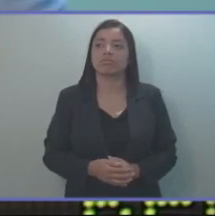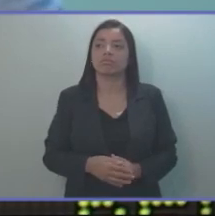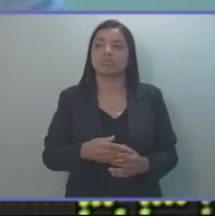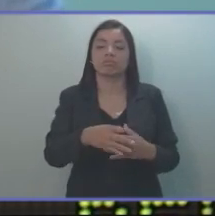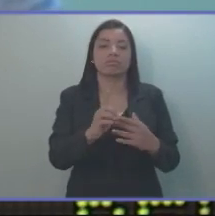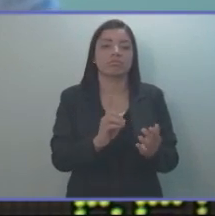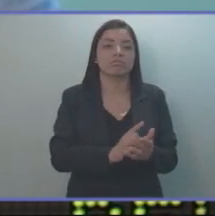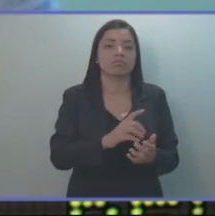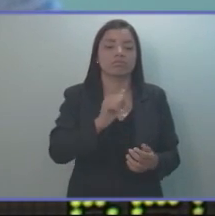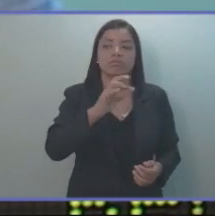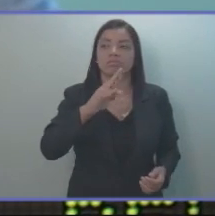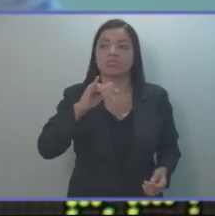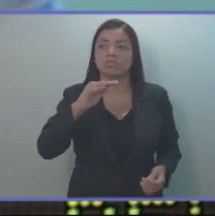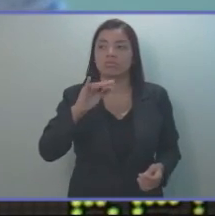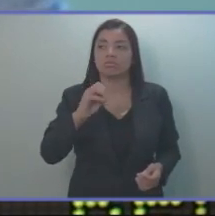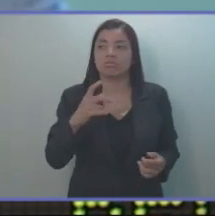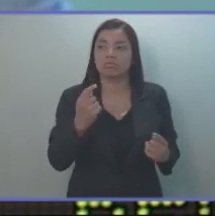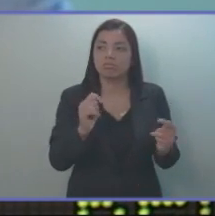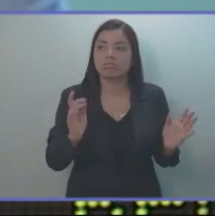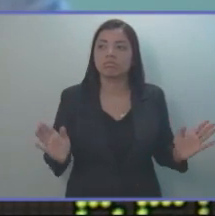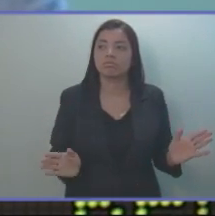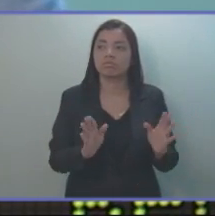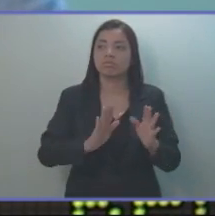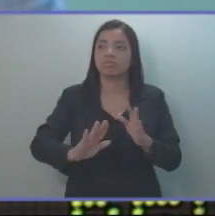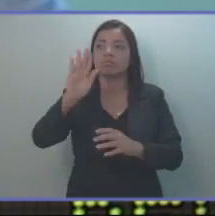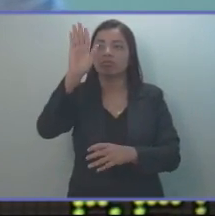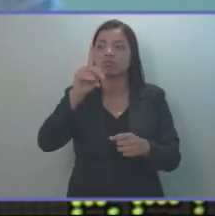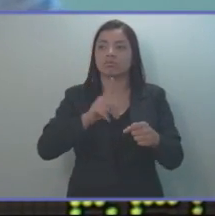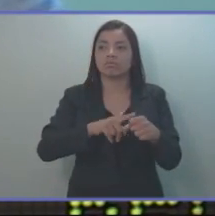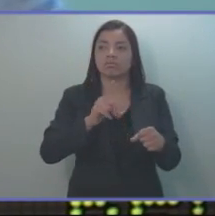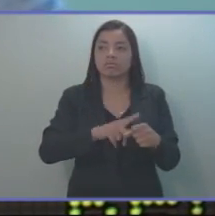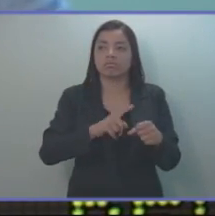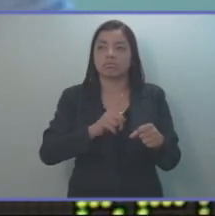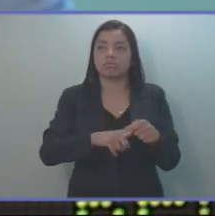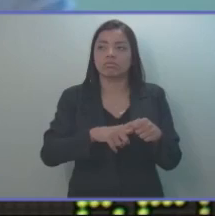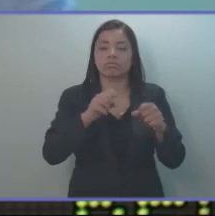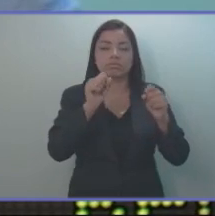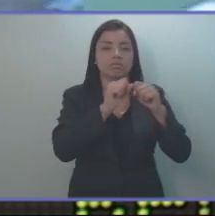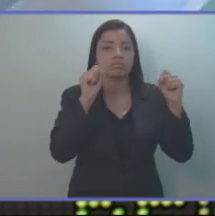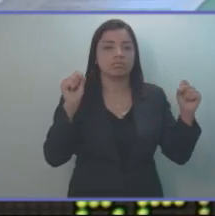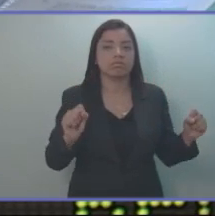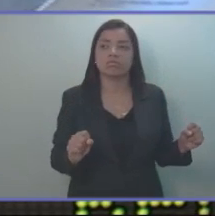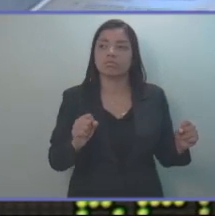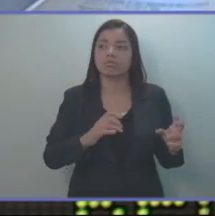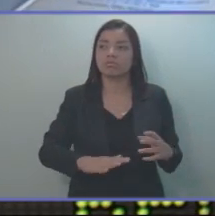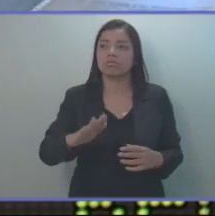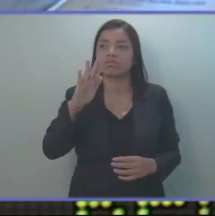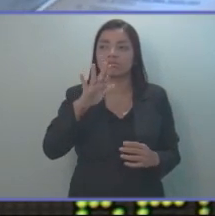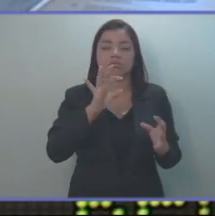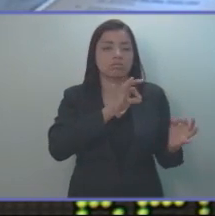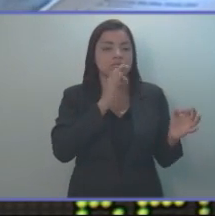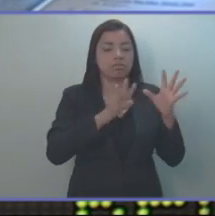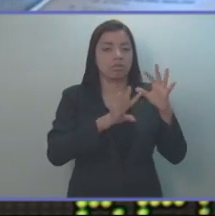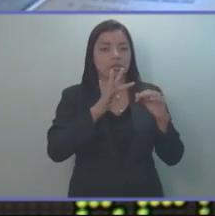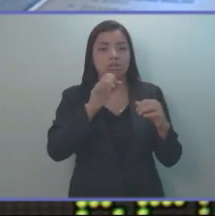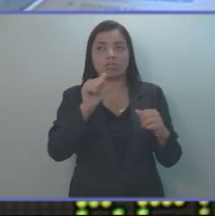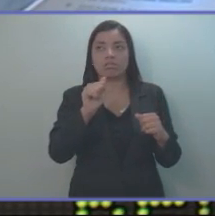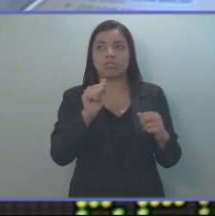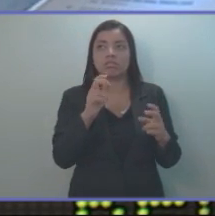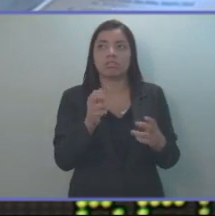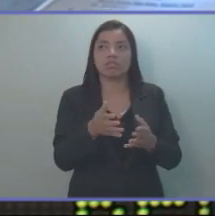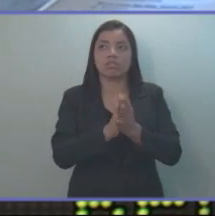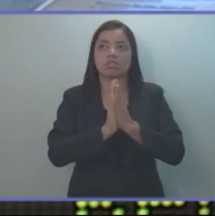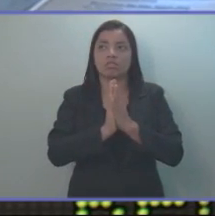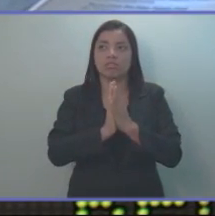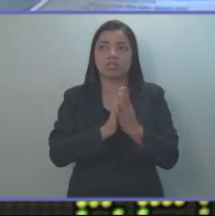La diputada Araujo estaba tratando de solicitar la palabra, pero tiene problemas con el sistema. Era referente a la pieza 14A para